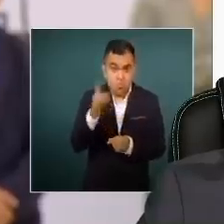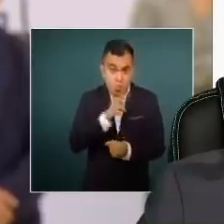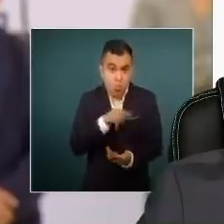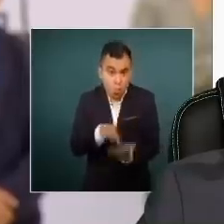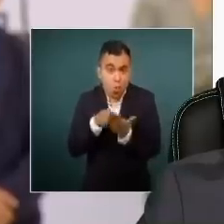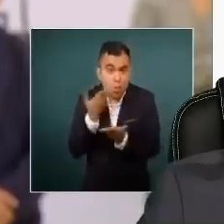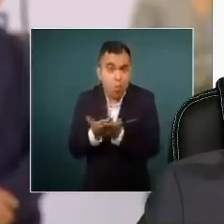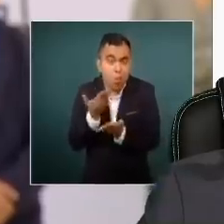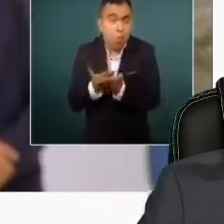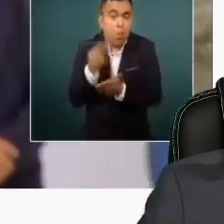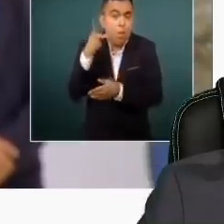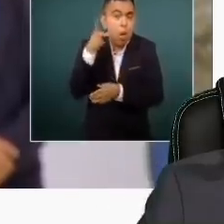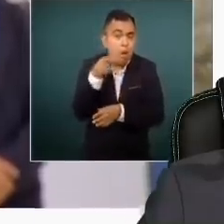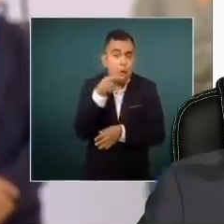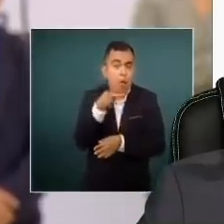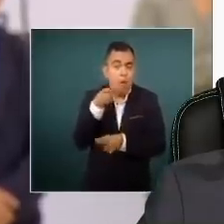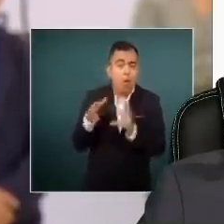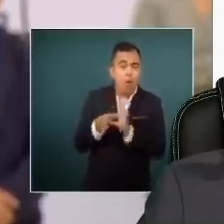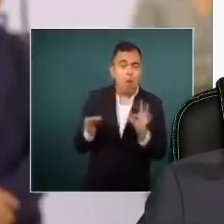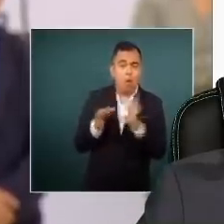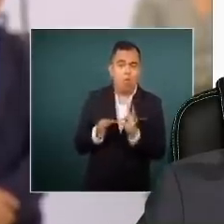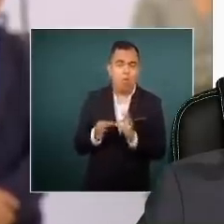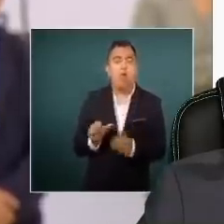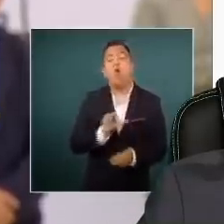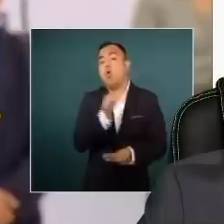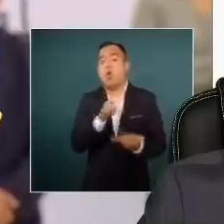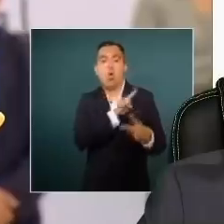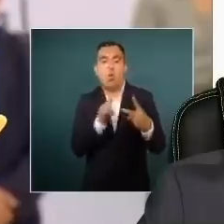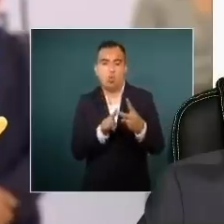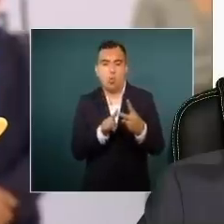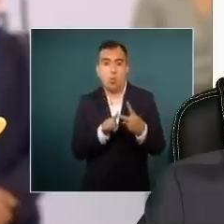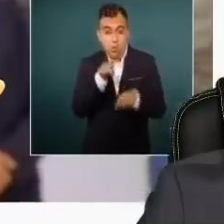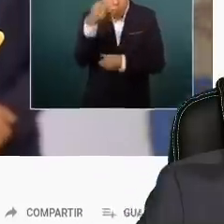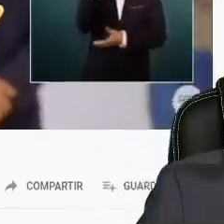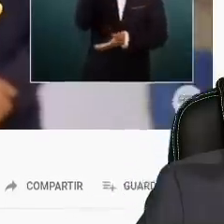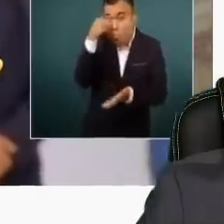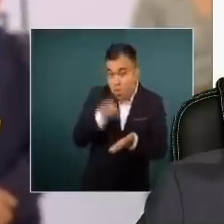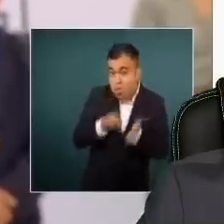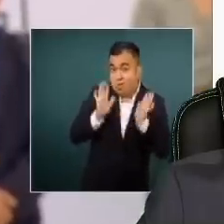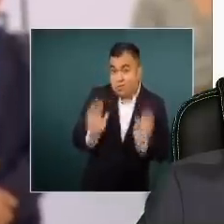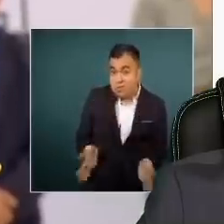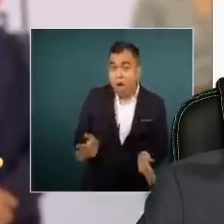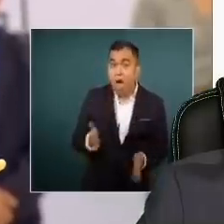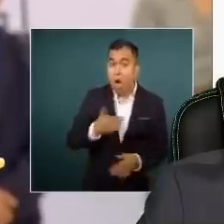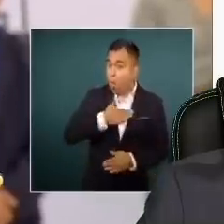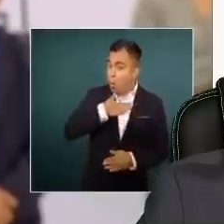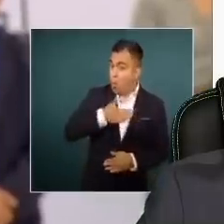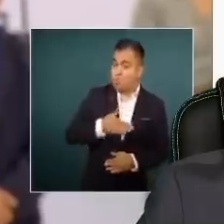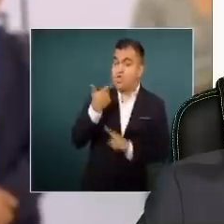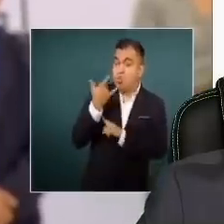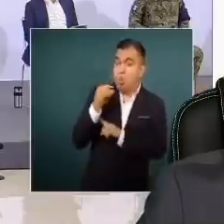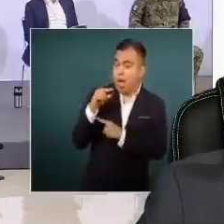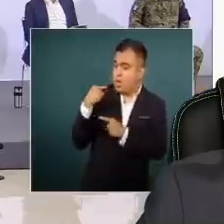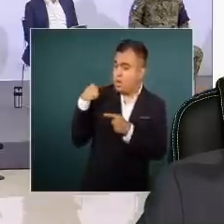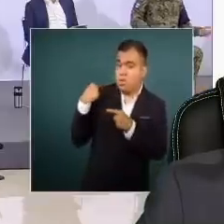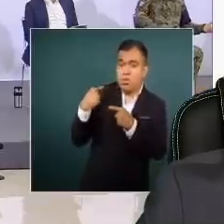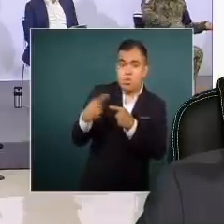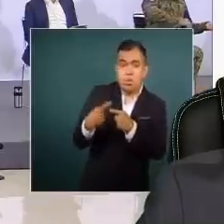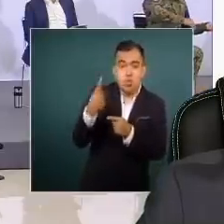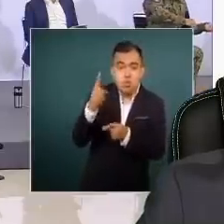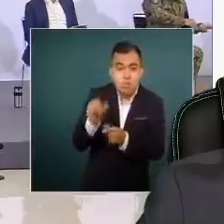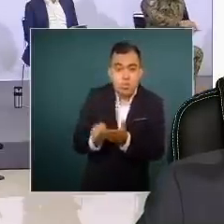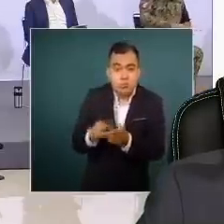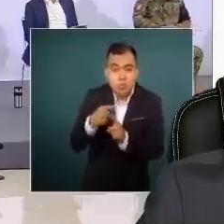sostener sus dichos y una más usted considera que ya se hizo justicia para yo venir a casi mes y medio de lo sucedido